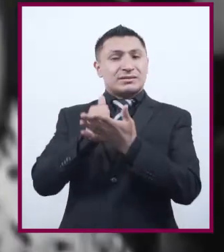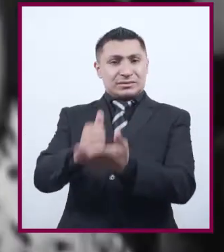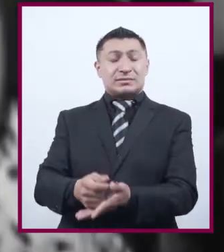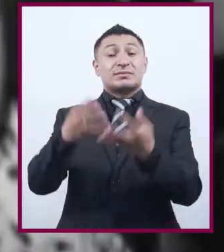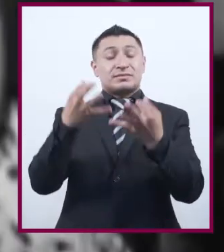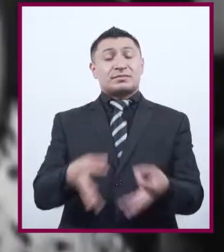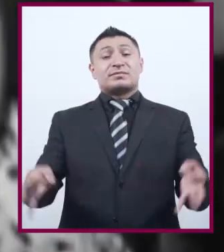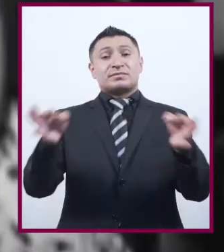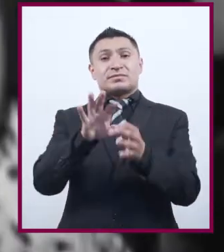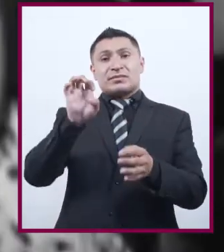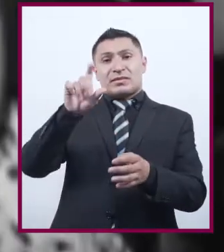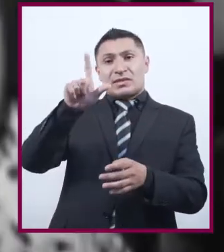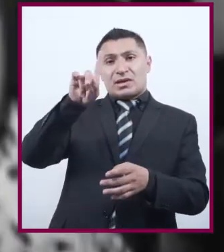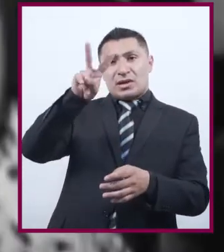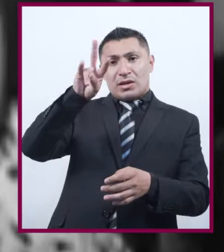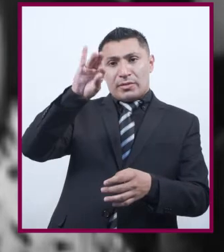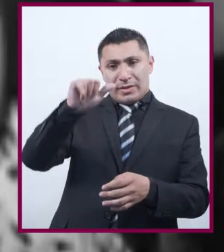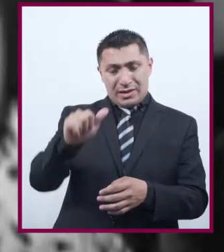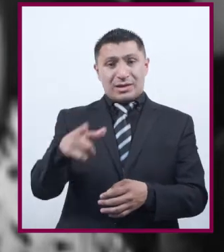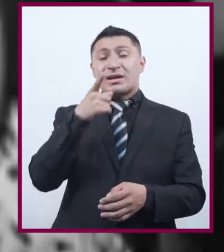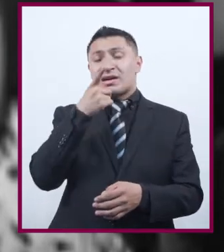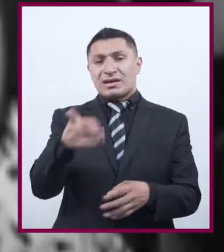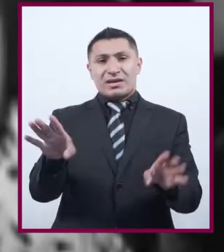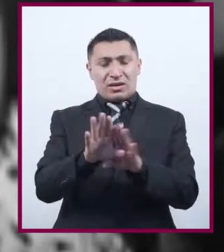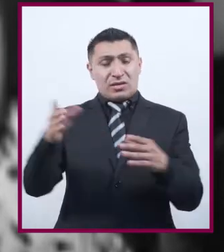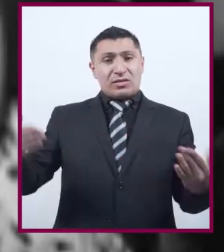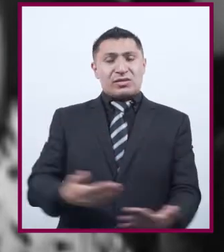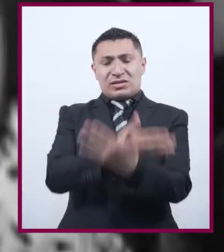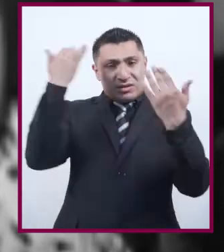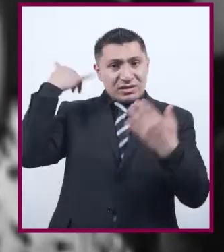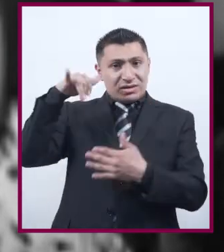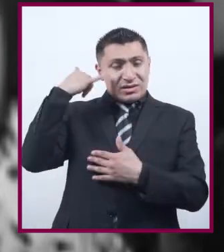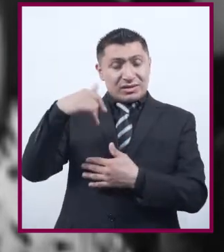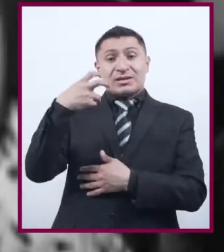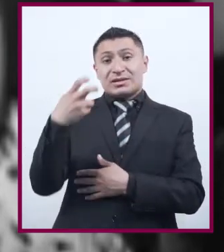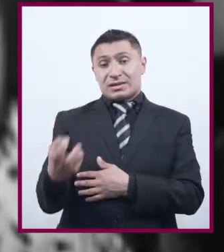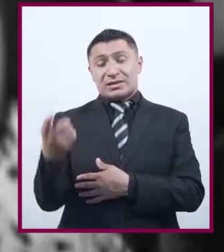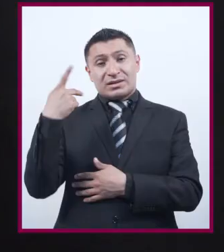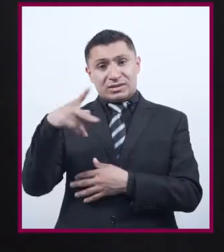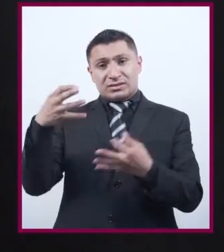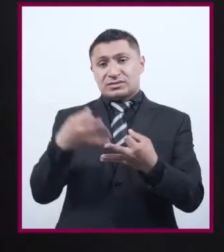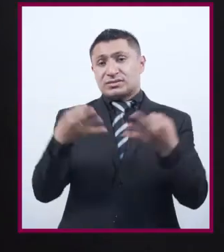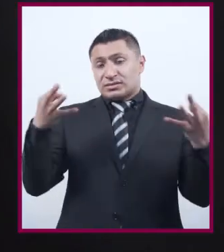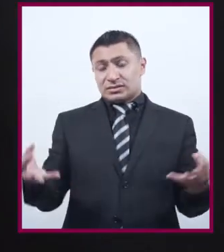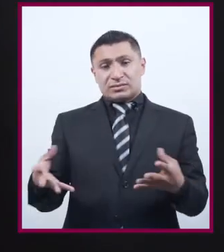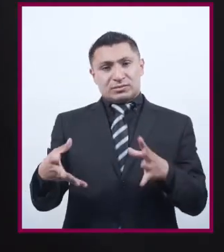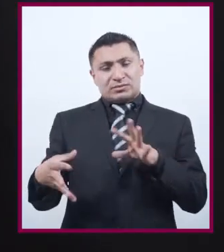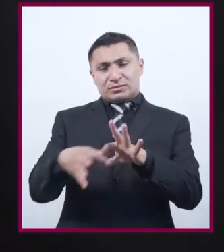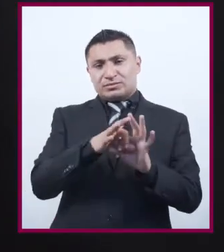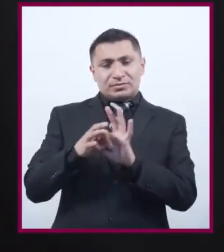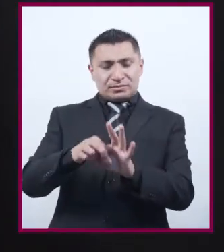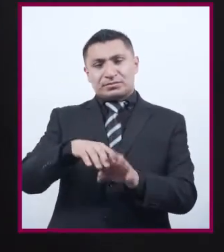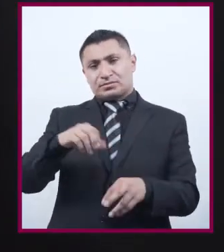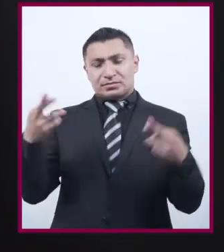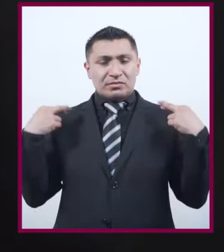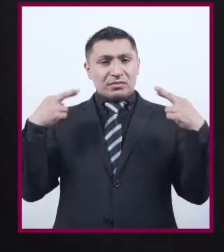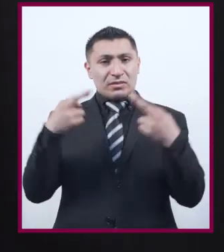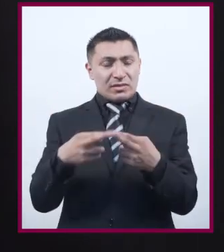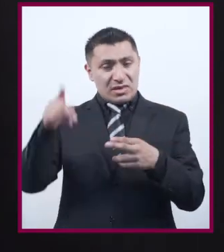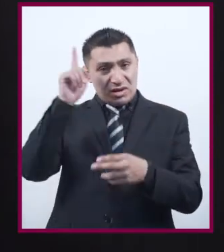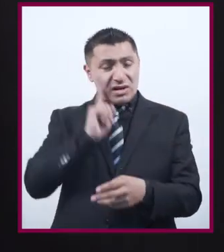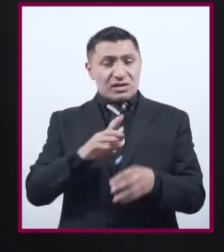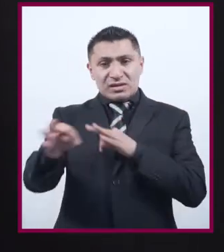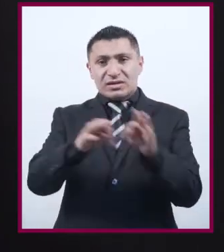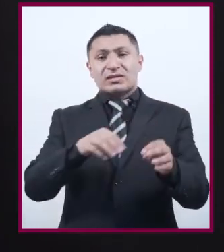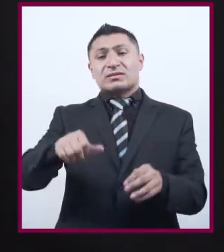Elvia Carrillo Puerto era originaria de Yucatán y, estando en su tierra, sumó esfuerzos con algunas maestras y trabajó en la